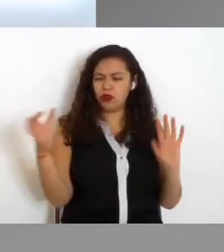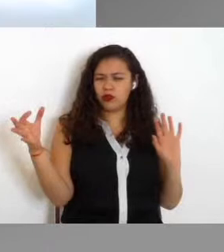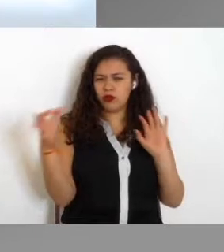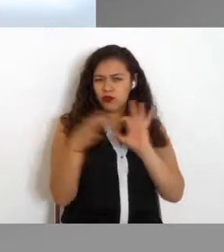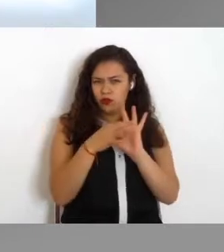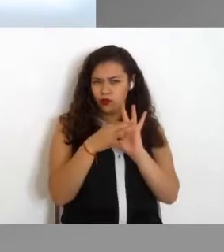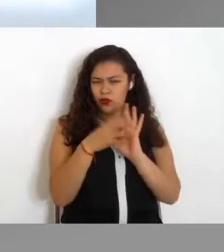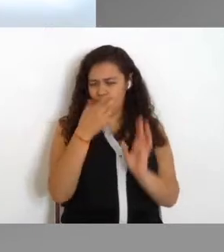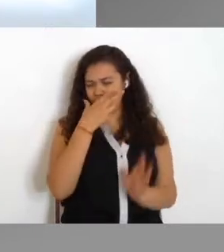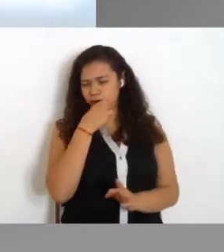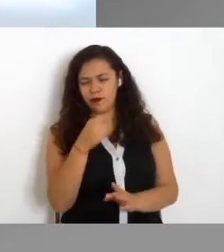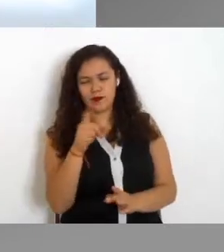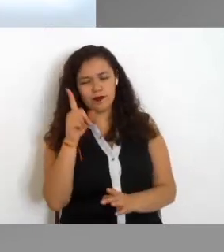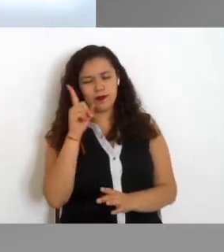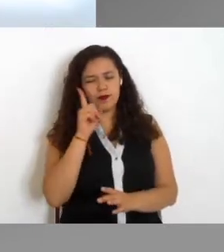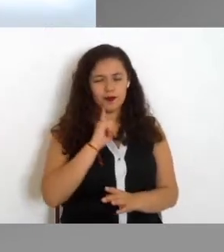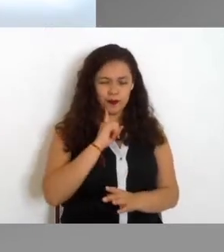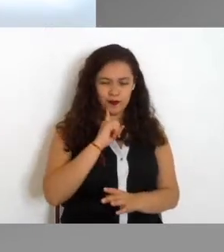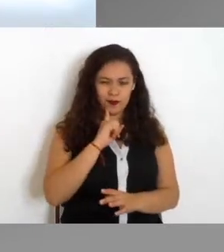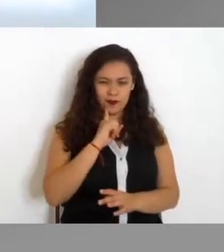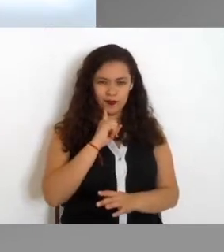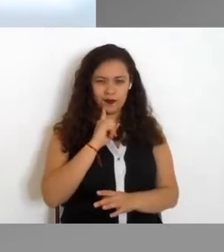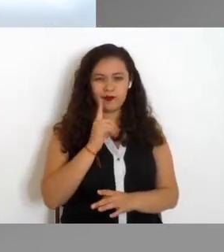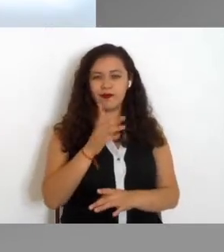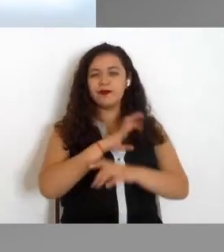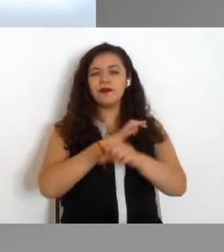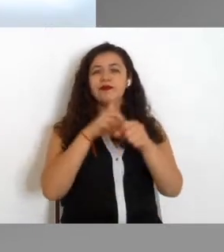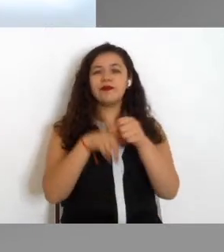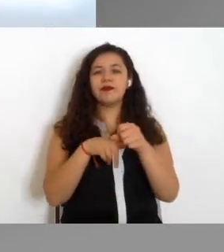nosotras. En particular,